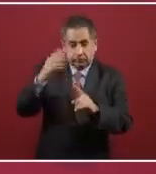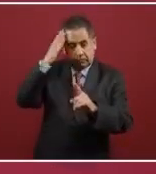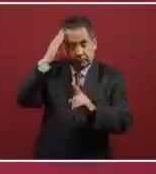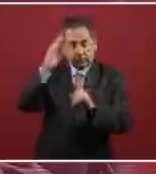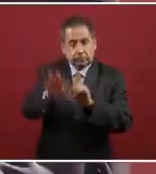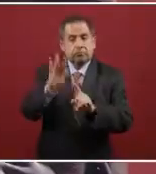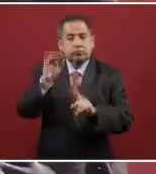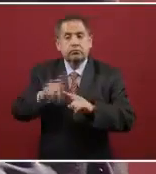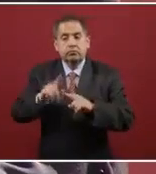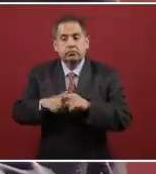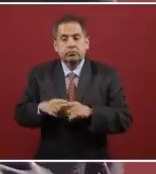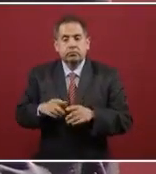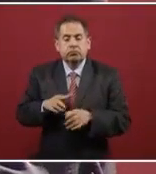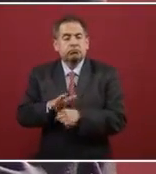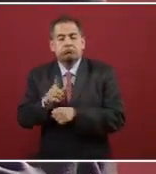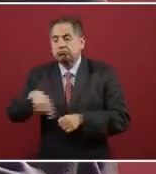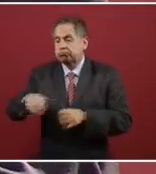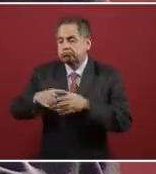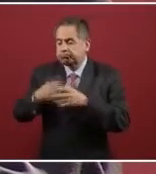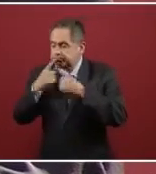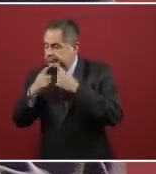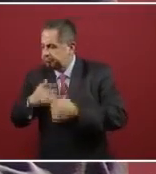decidan sobre sus representantes.